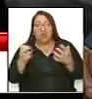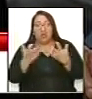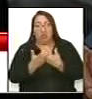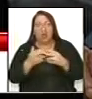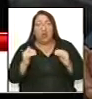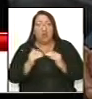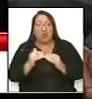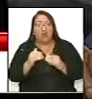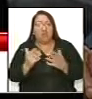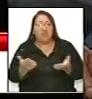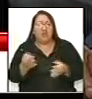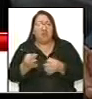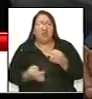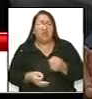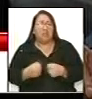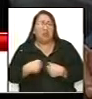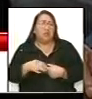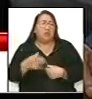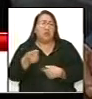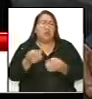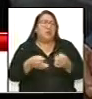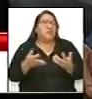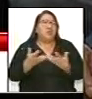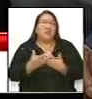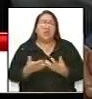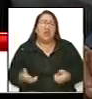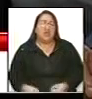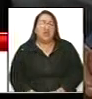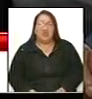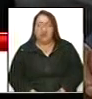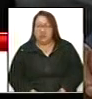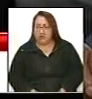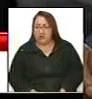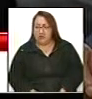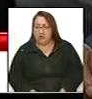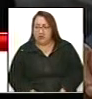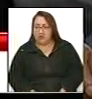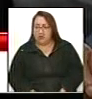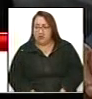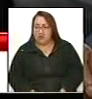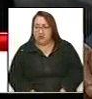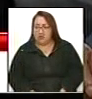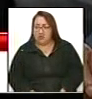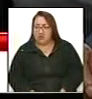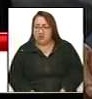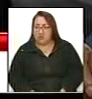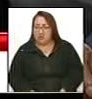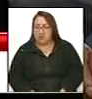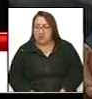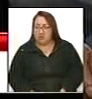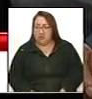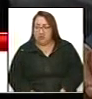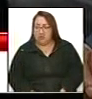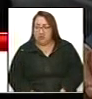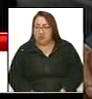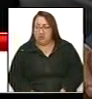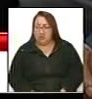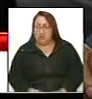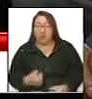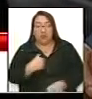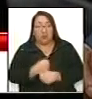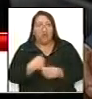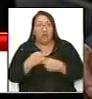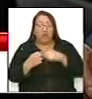equitativas. Fija el precio, pero si a mí me parece que tu precio no es razonable, no va tu precio, lo tienes que cambiar. A mí, burócrata, funcionario público,